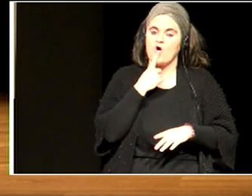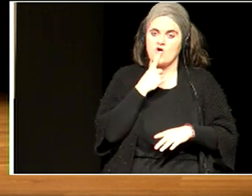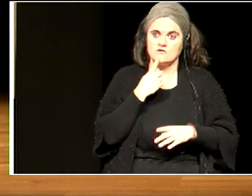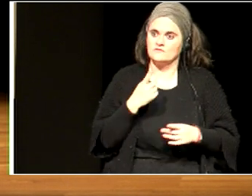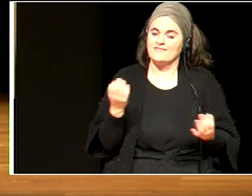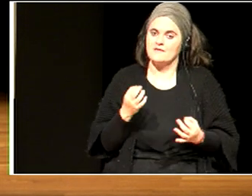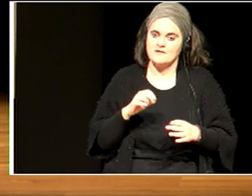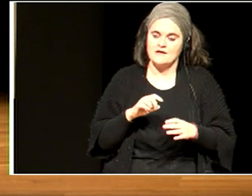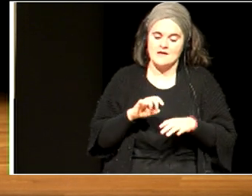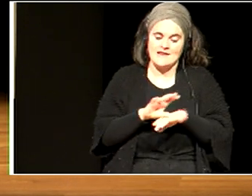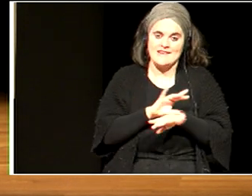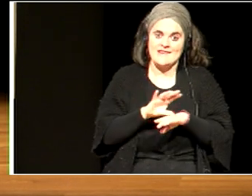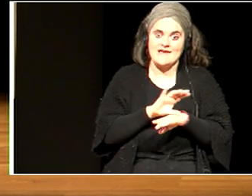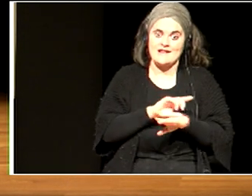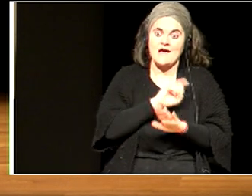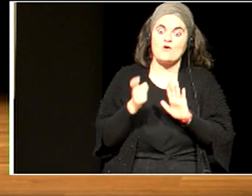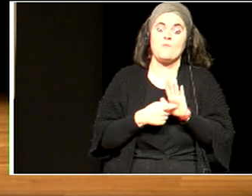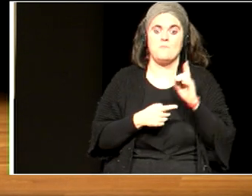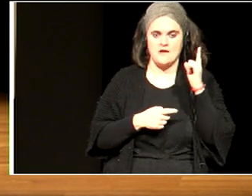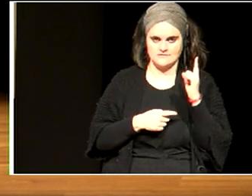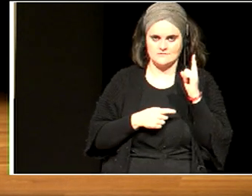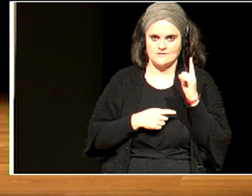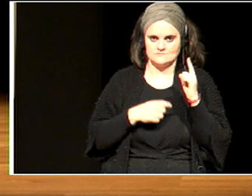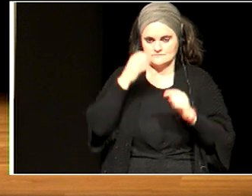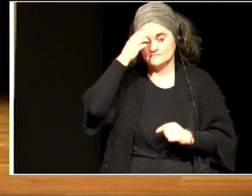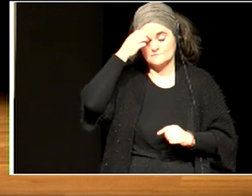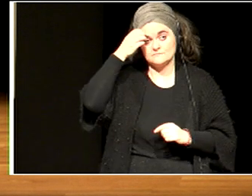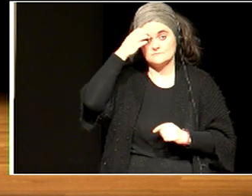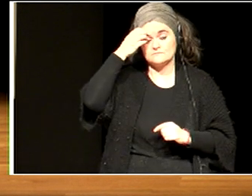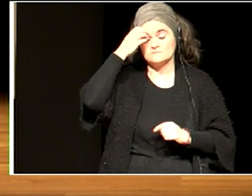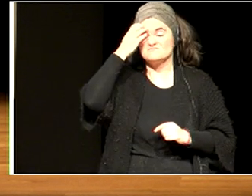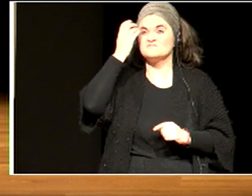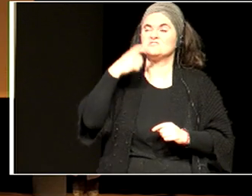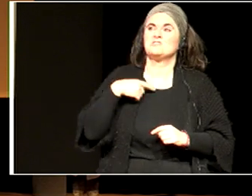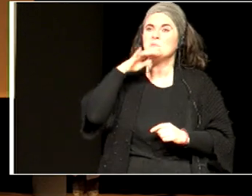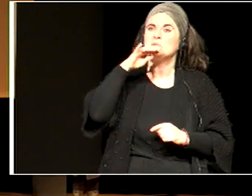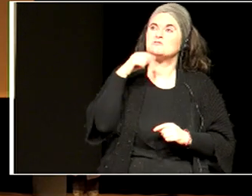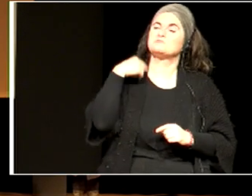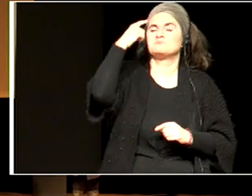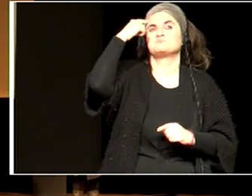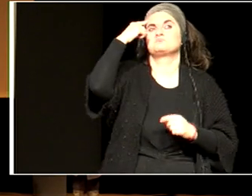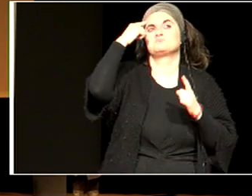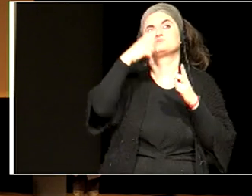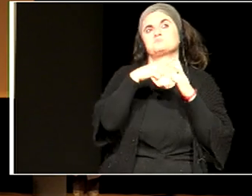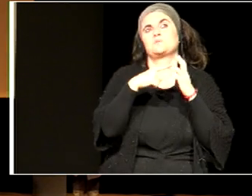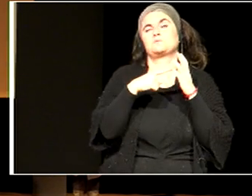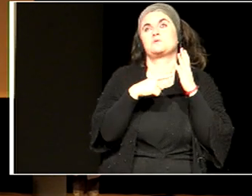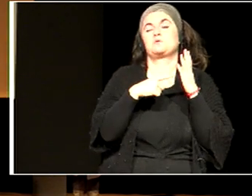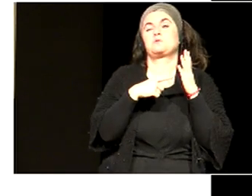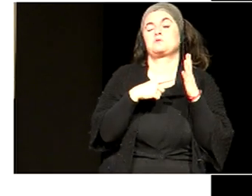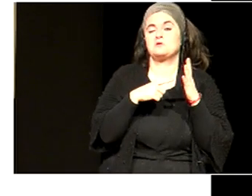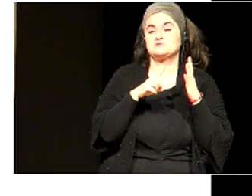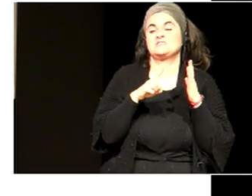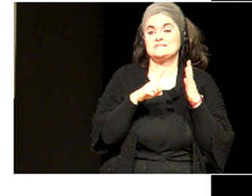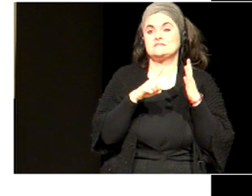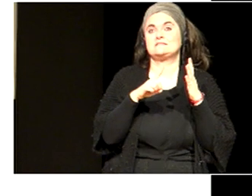que ruedas y te piras cuando puedes pero bueno recuerda si de 4 o 5 recordar en 6 si voy muy allá 7